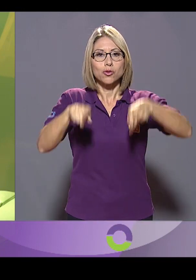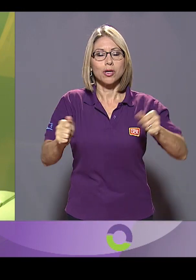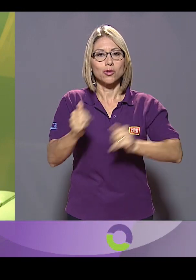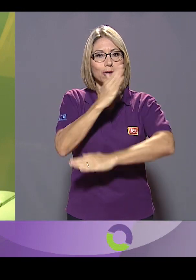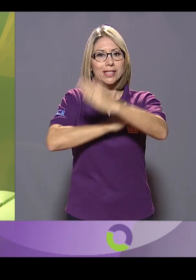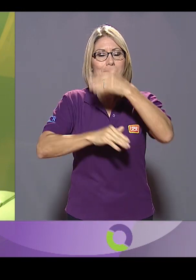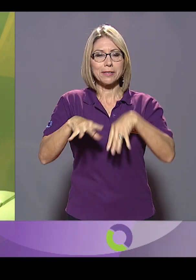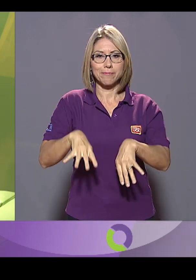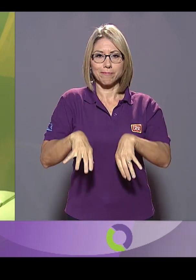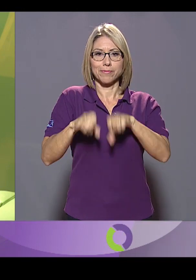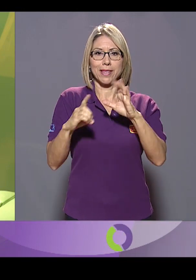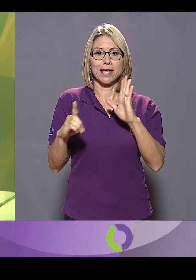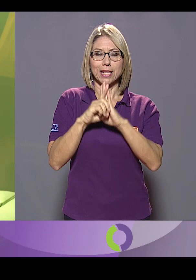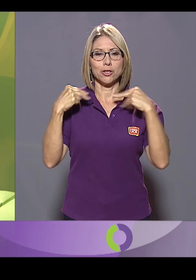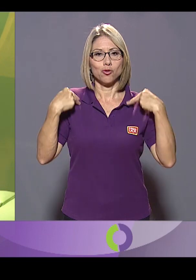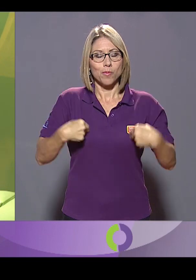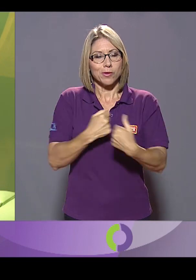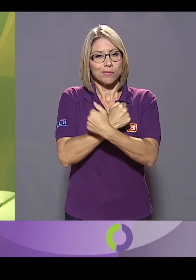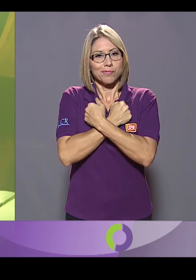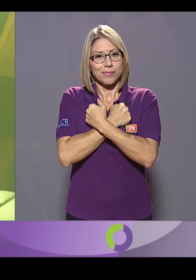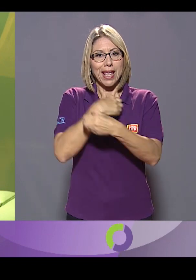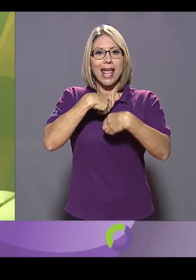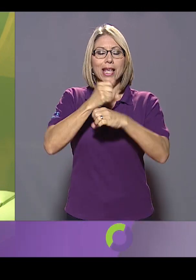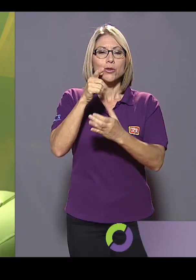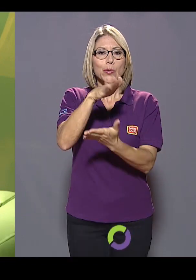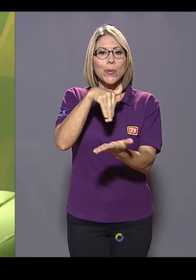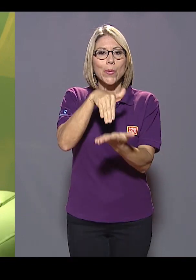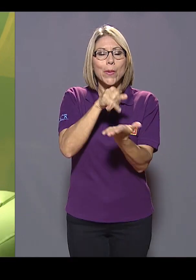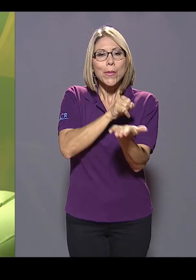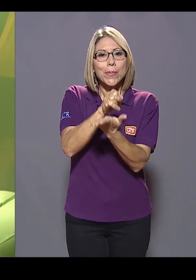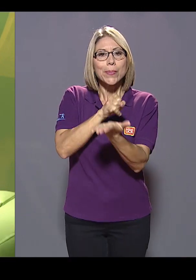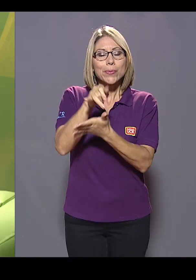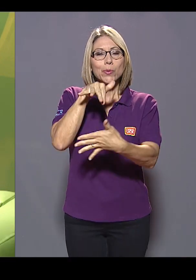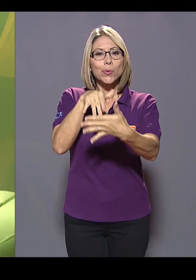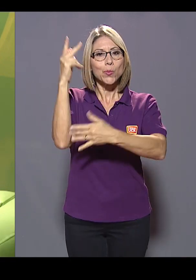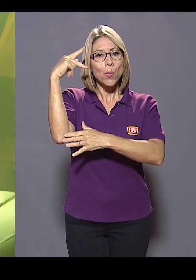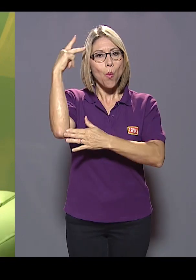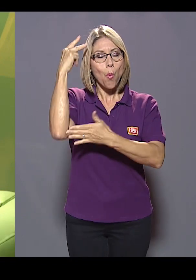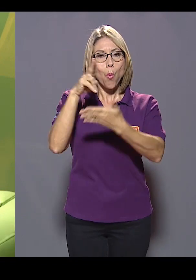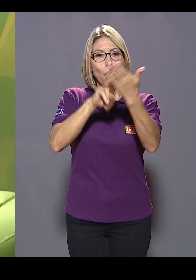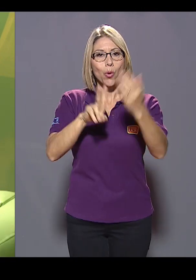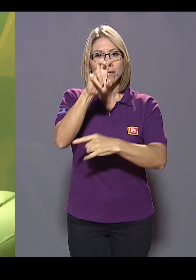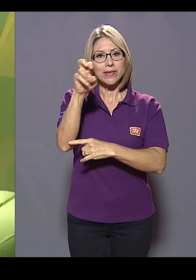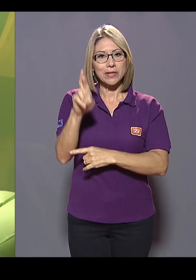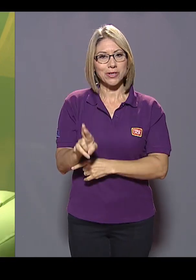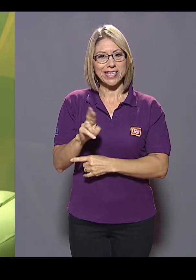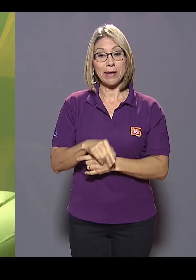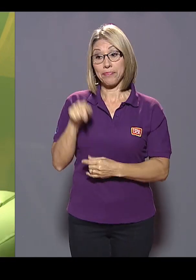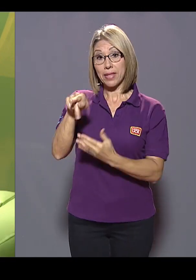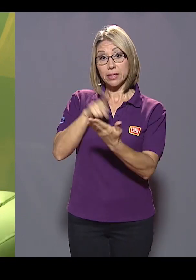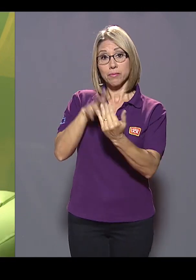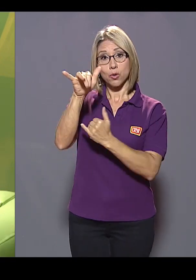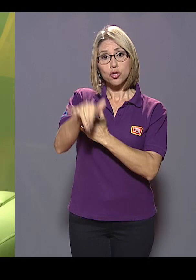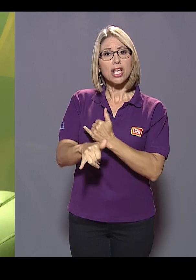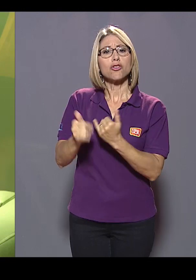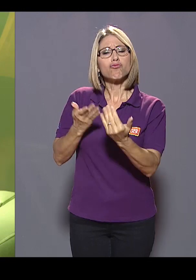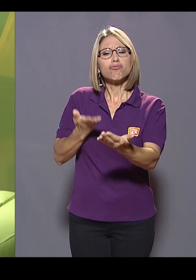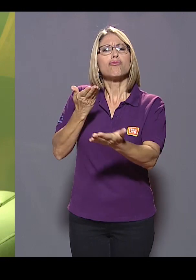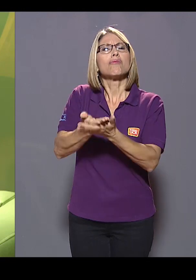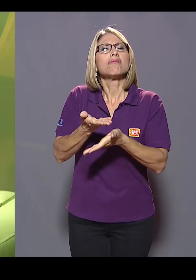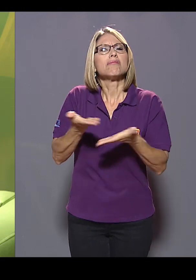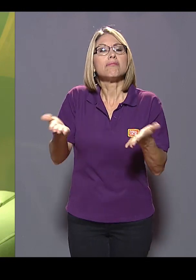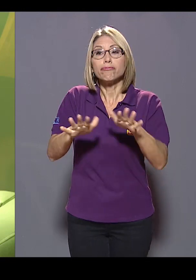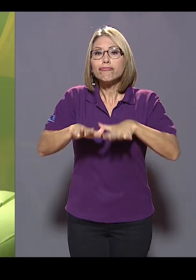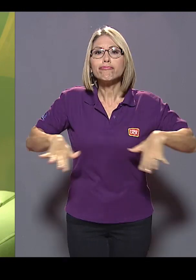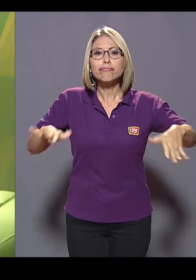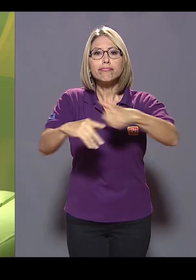Efectivo de los Derechos Humanos, ejecutado por el Centro de Investigación y Estudios Políticos de la Universidad de Costa Rica. Este proyecto se propone que en